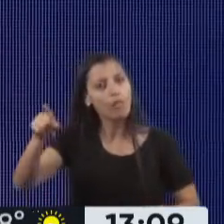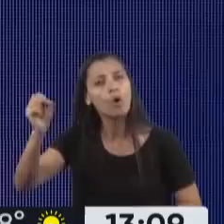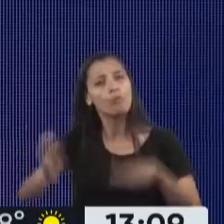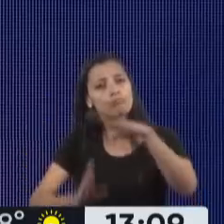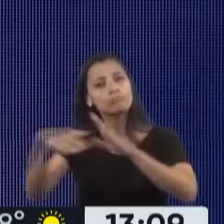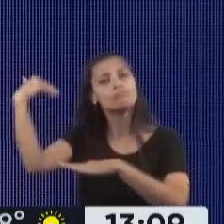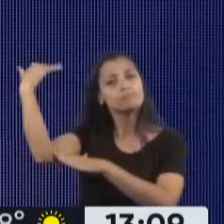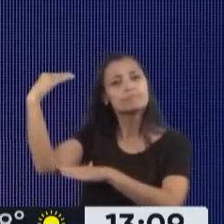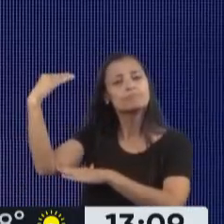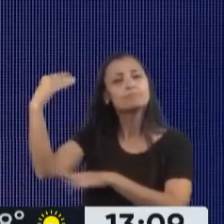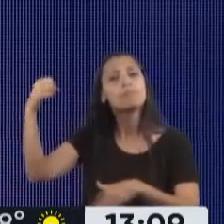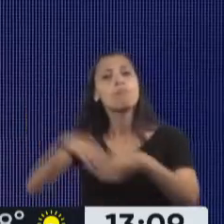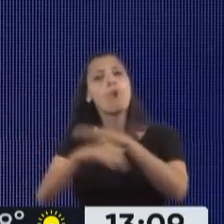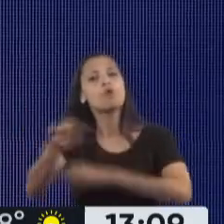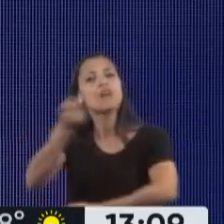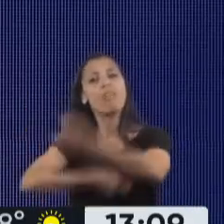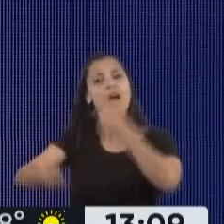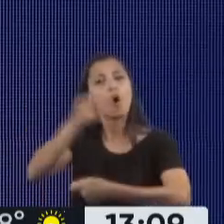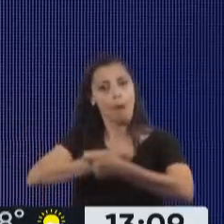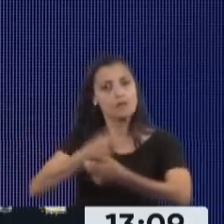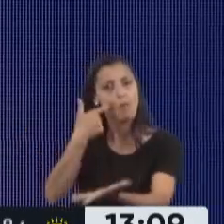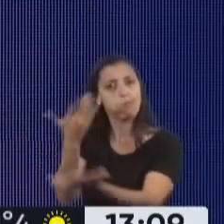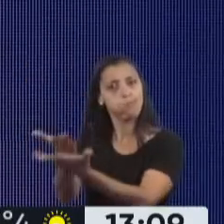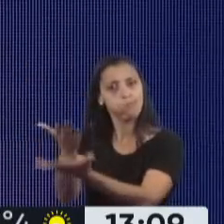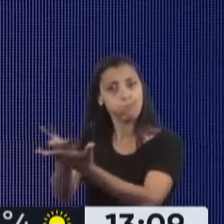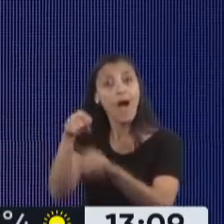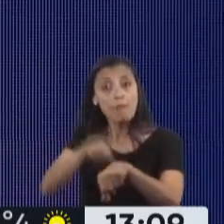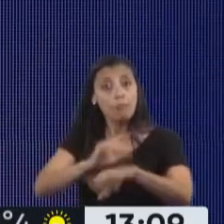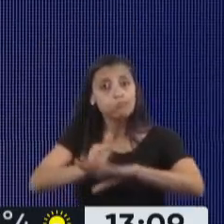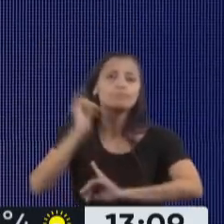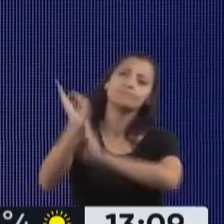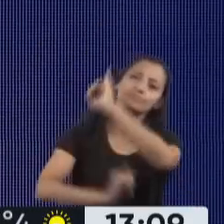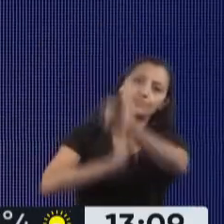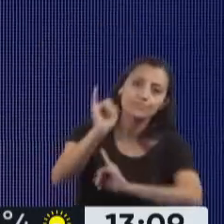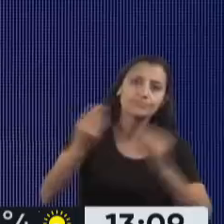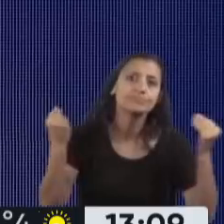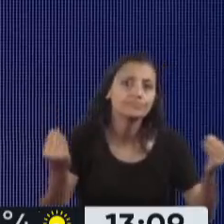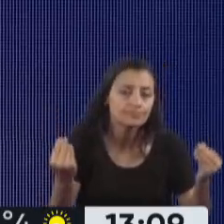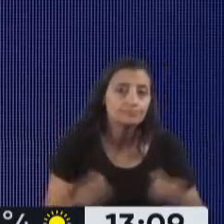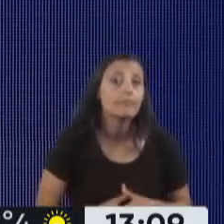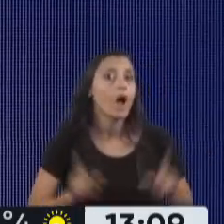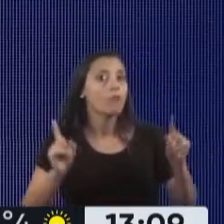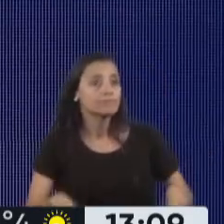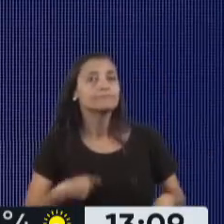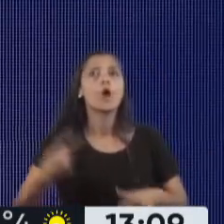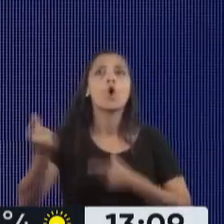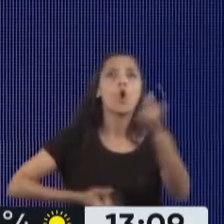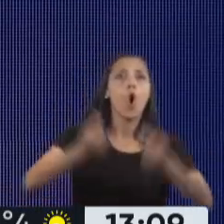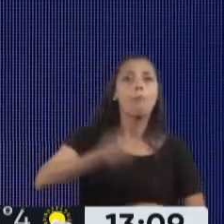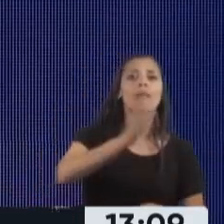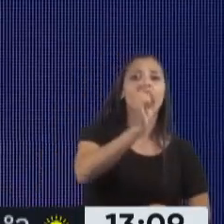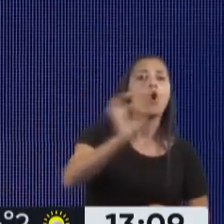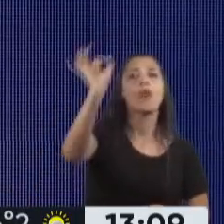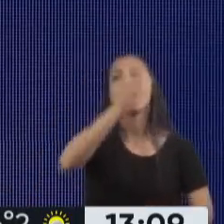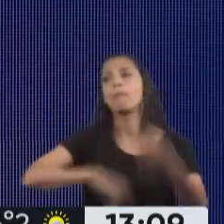Comercio y explicaba que solamente entonces íbamos a comprar